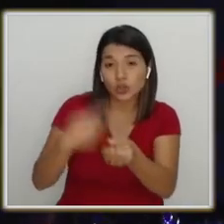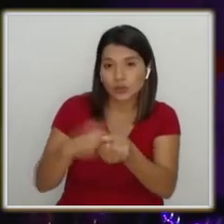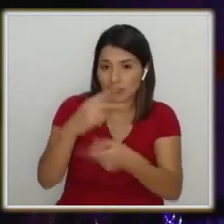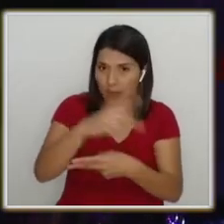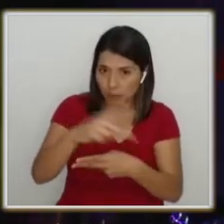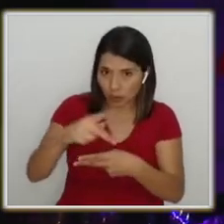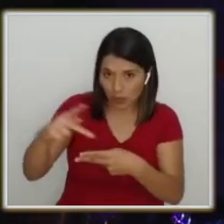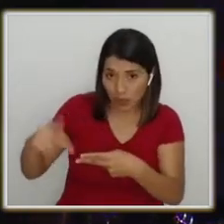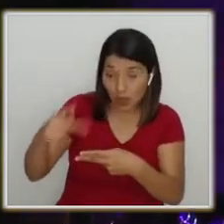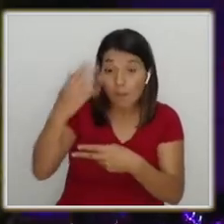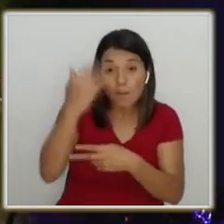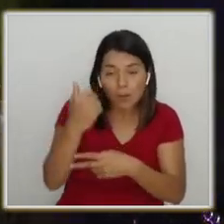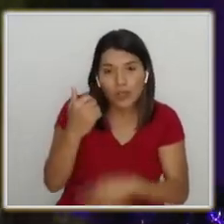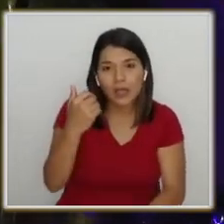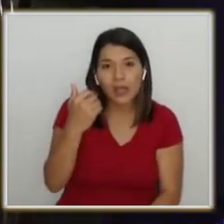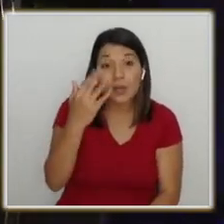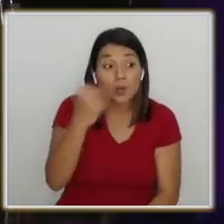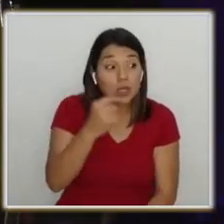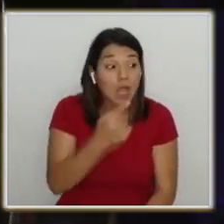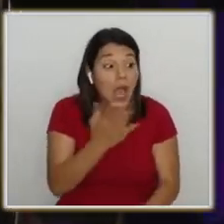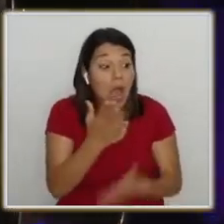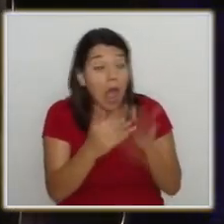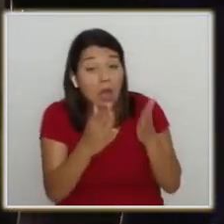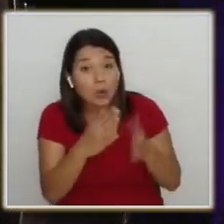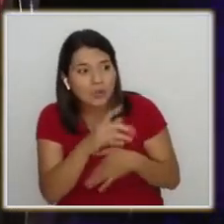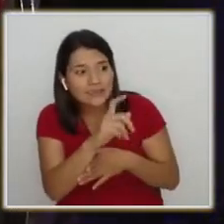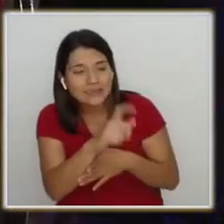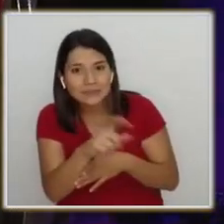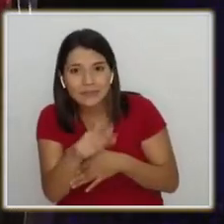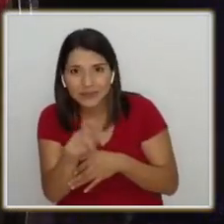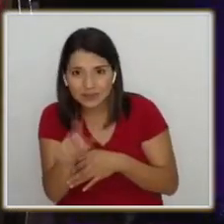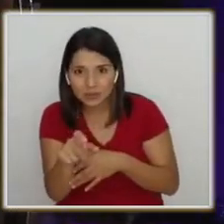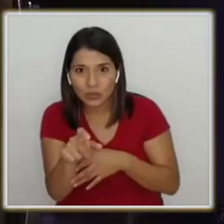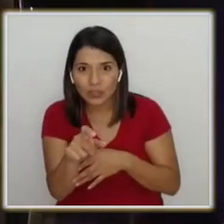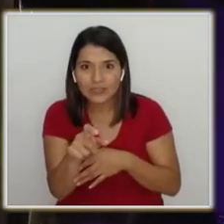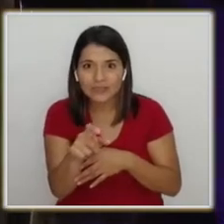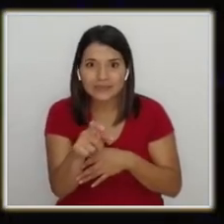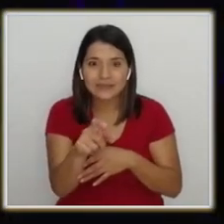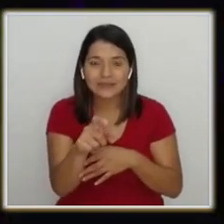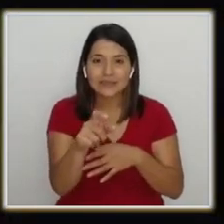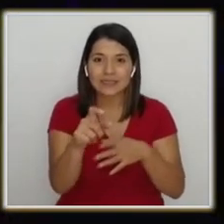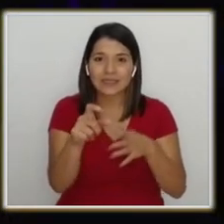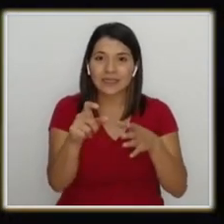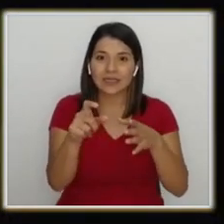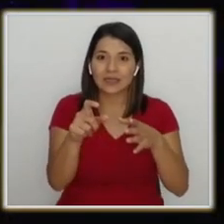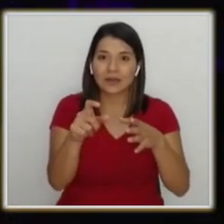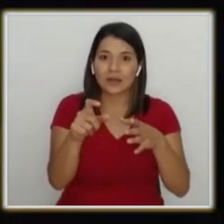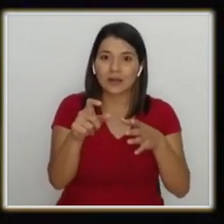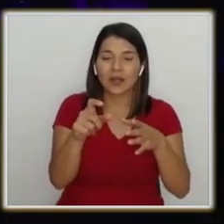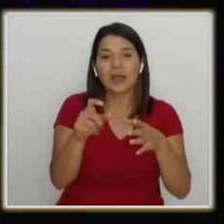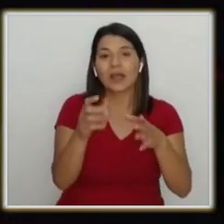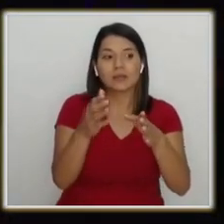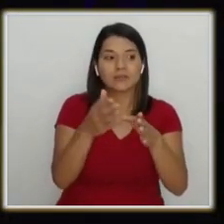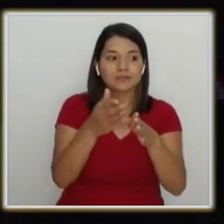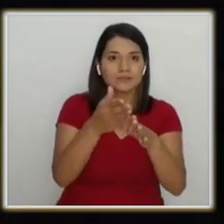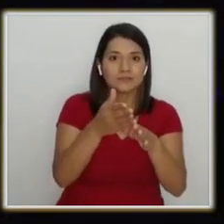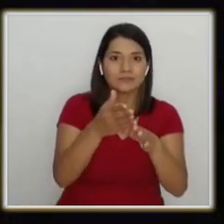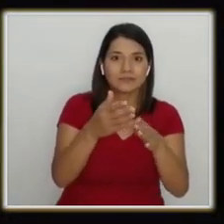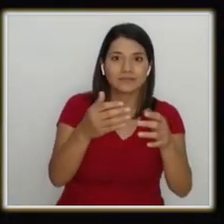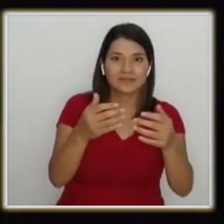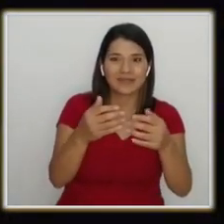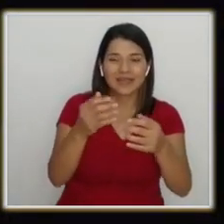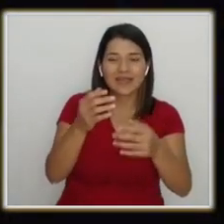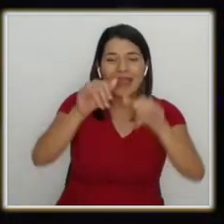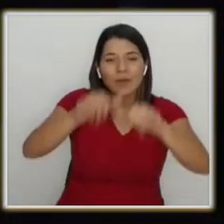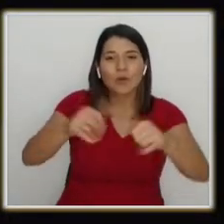sacar unos pacientes al otro lado del terraplén, porque quedamos completamente divididos. Bomberos de Esparza en un lado, bomberos de San Ramón